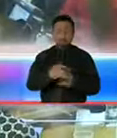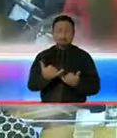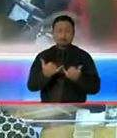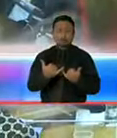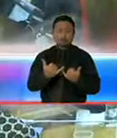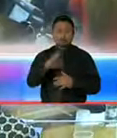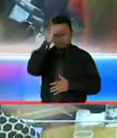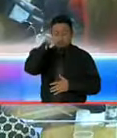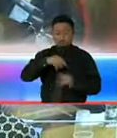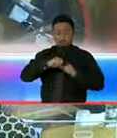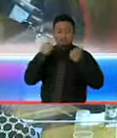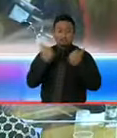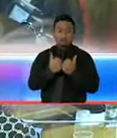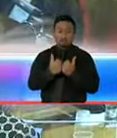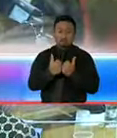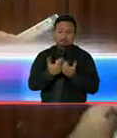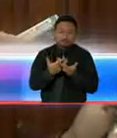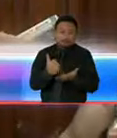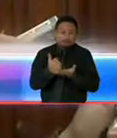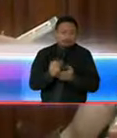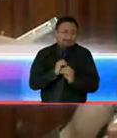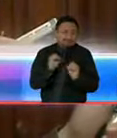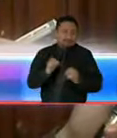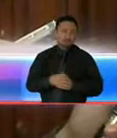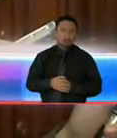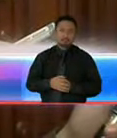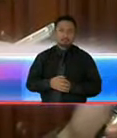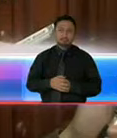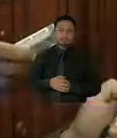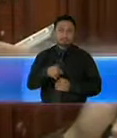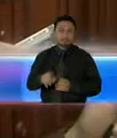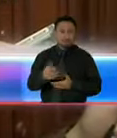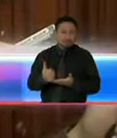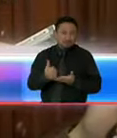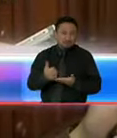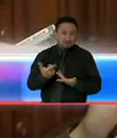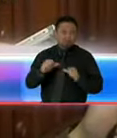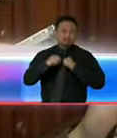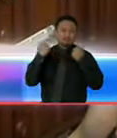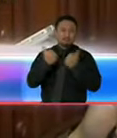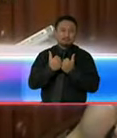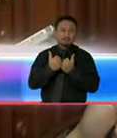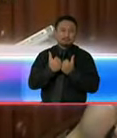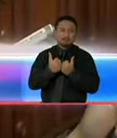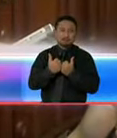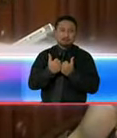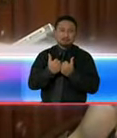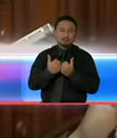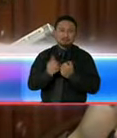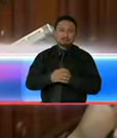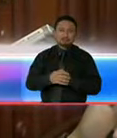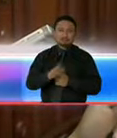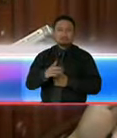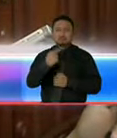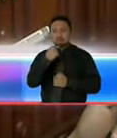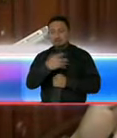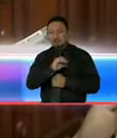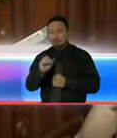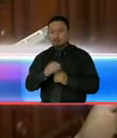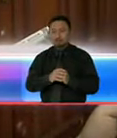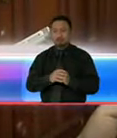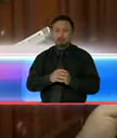de la Asamblea no serviría de mucho. Eso de nada servirá de que la Asamblea se diga algo o deje